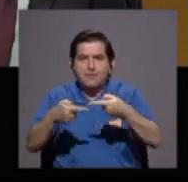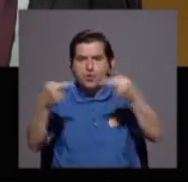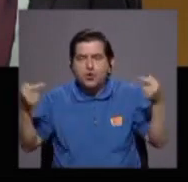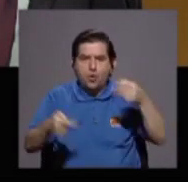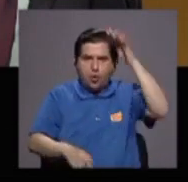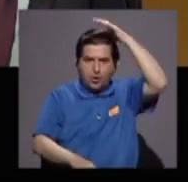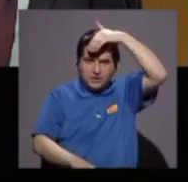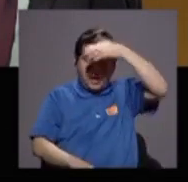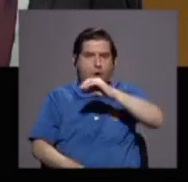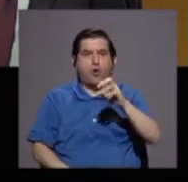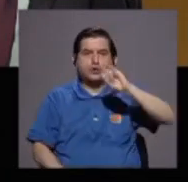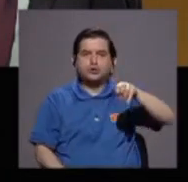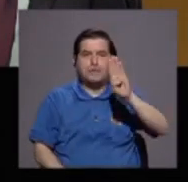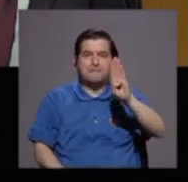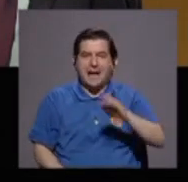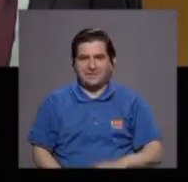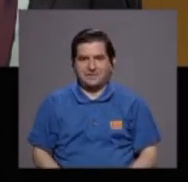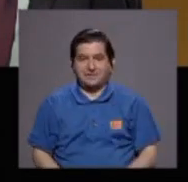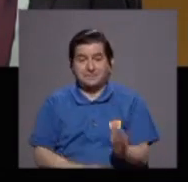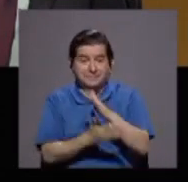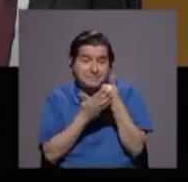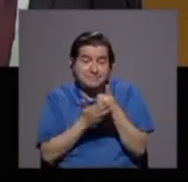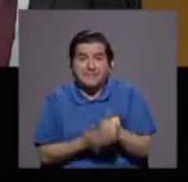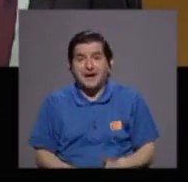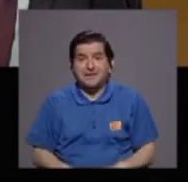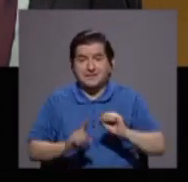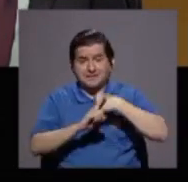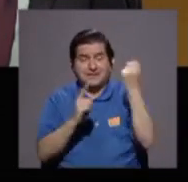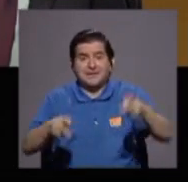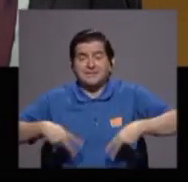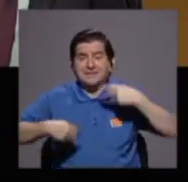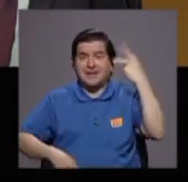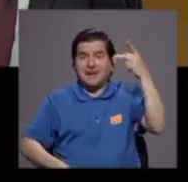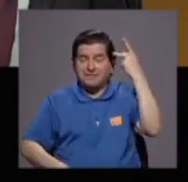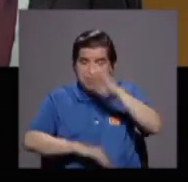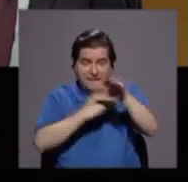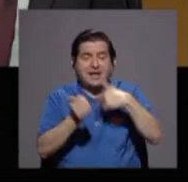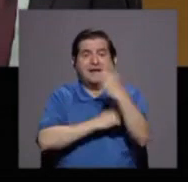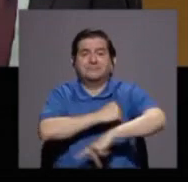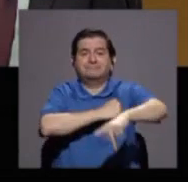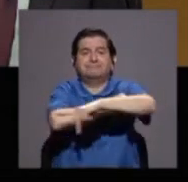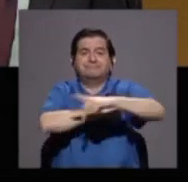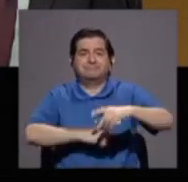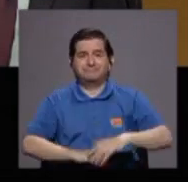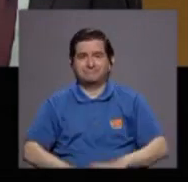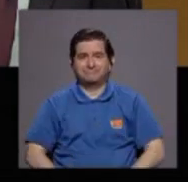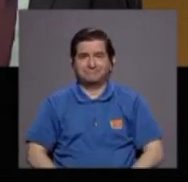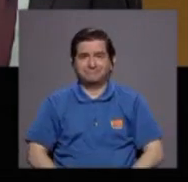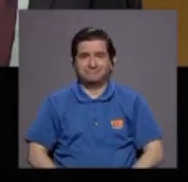Trump o de Biden. Entonces, bueno, son parte de los imponderables de la vida política en cualquier país.